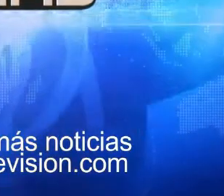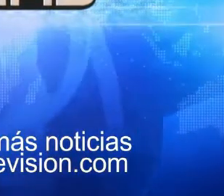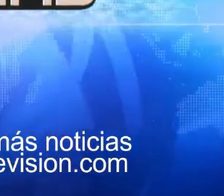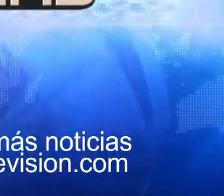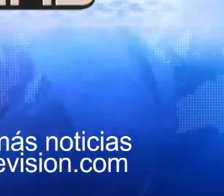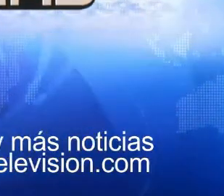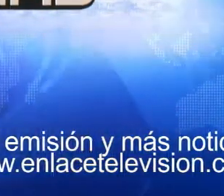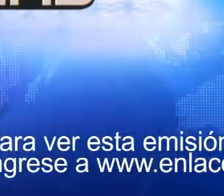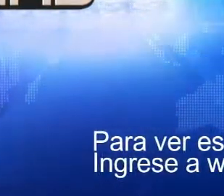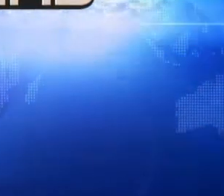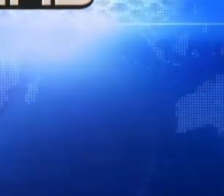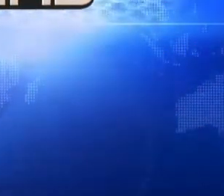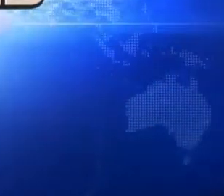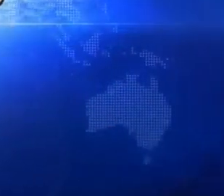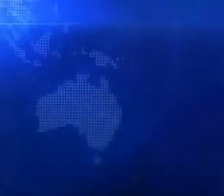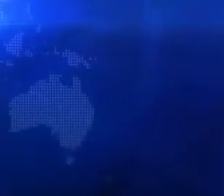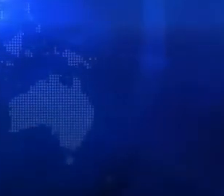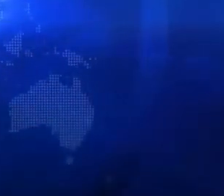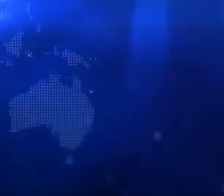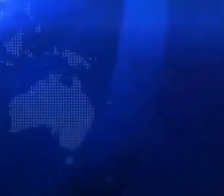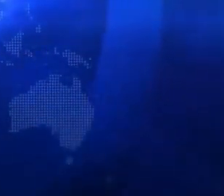y más